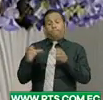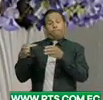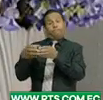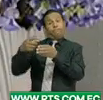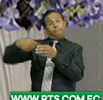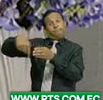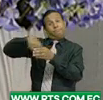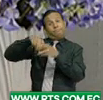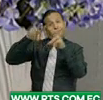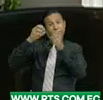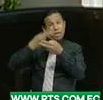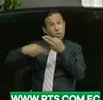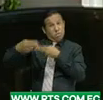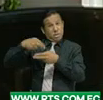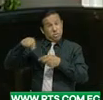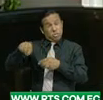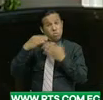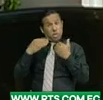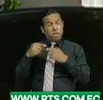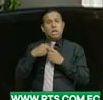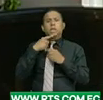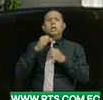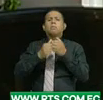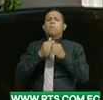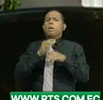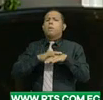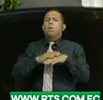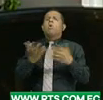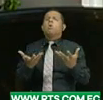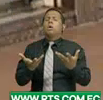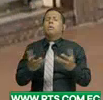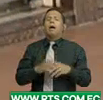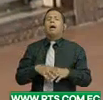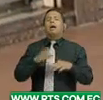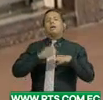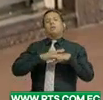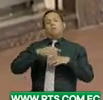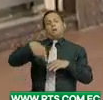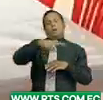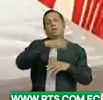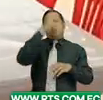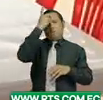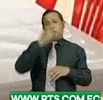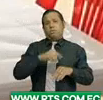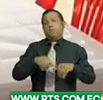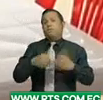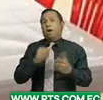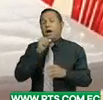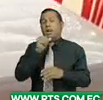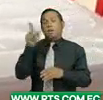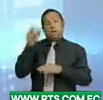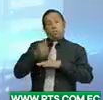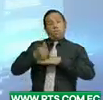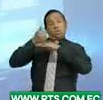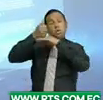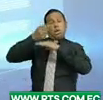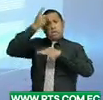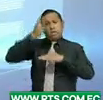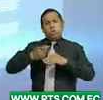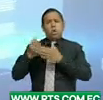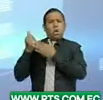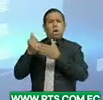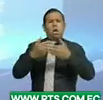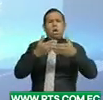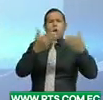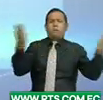Guayaquil señala que parte del problema ha sido la falta de celeridad en la toma de decisiones por parte de las autoridades. Por ejemplo, entre